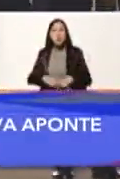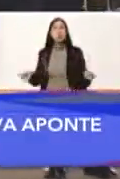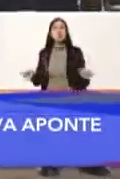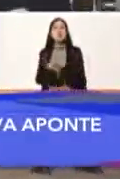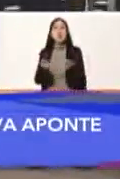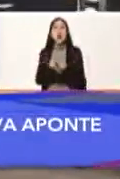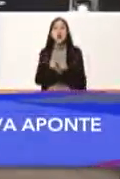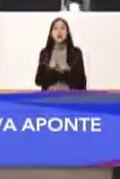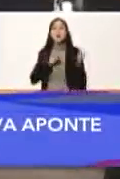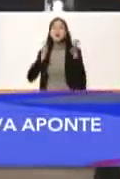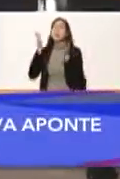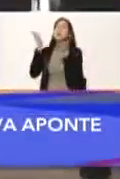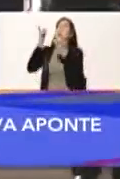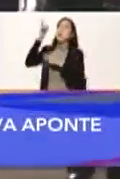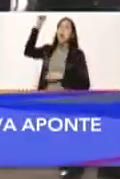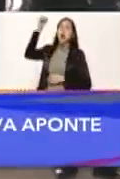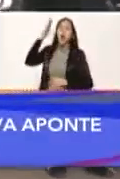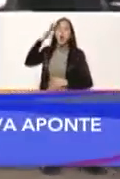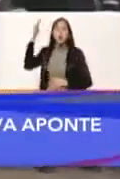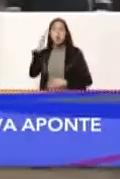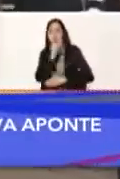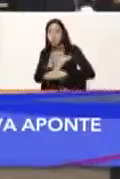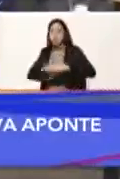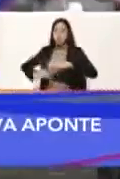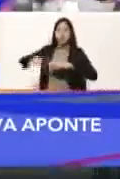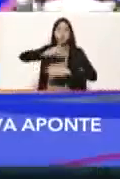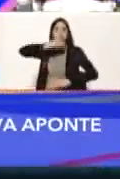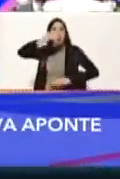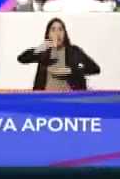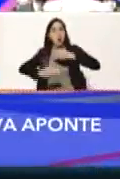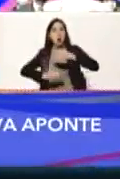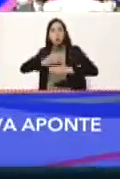Dios, el grande, el creador, el único.